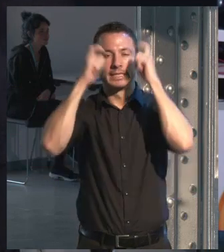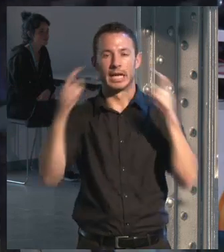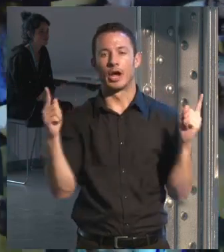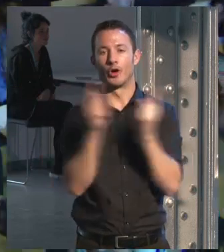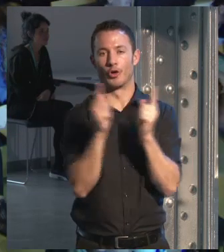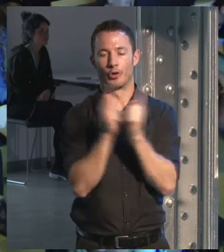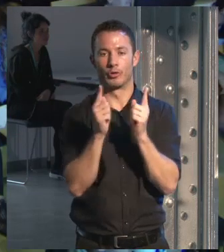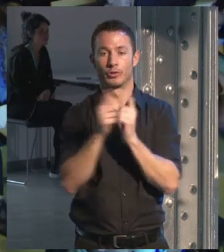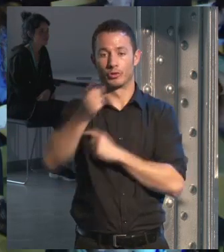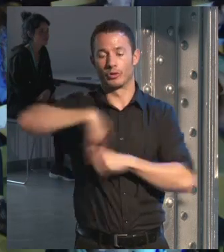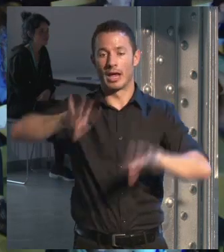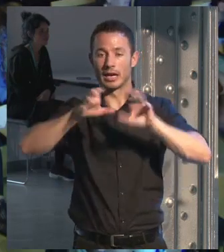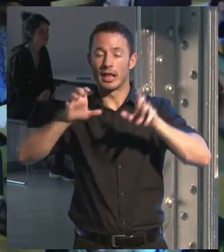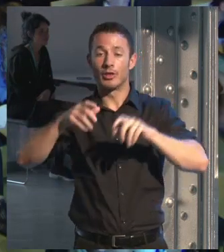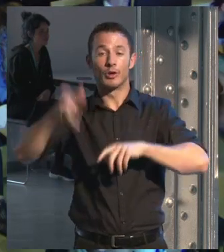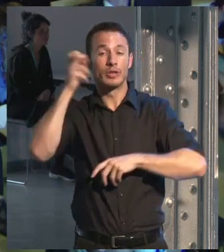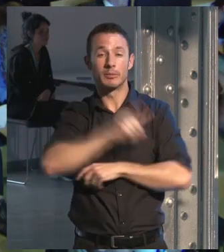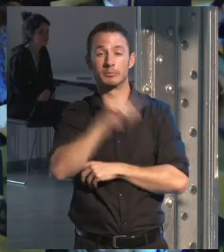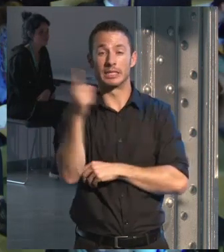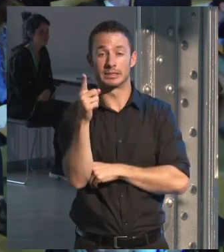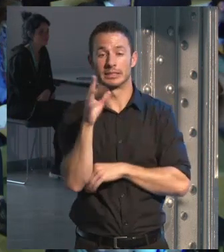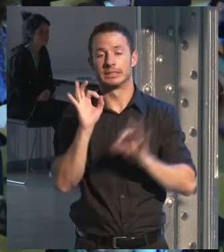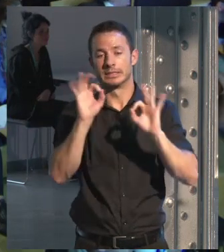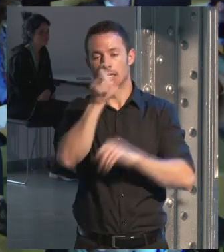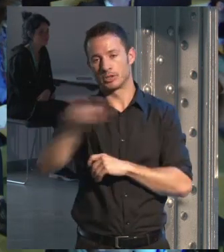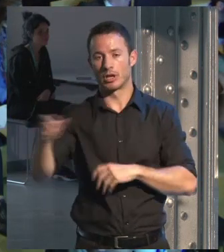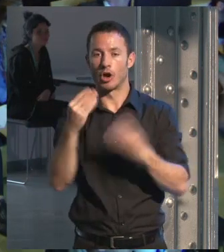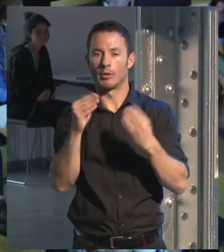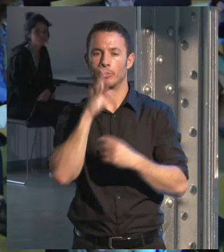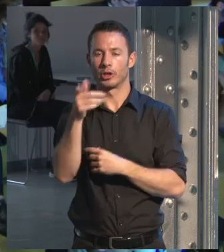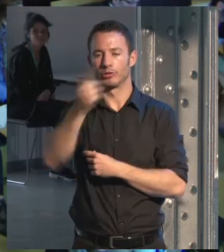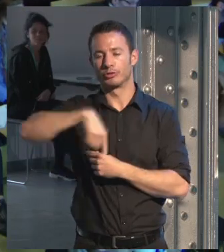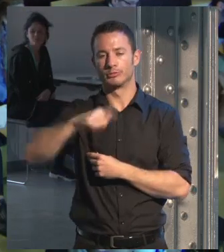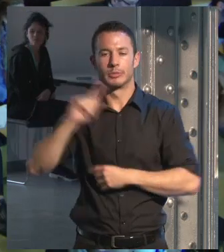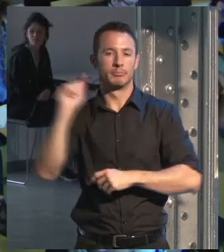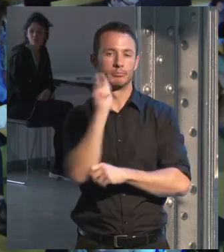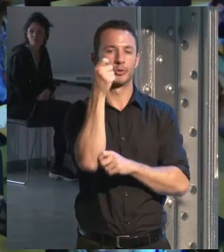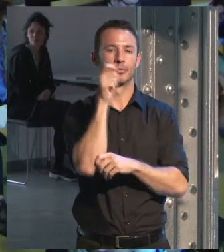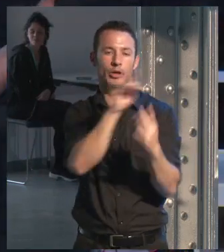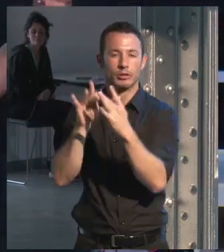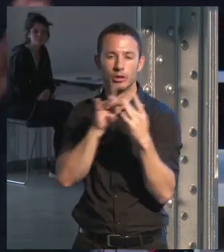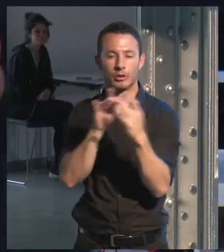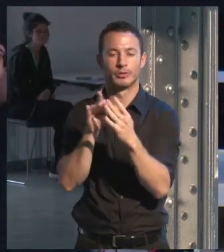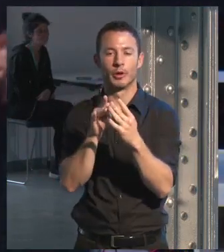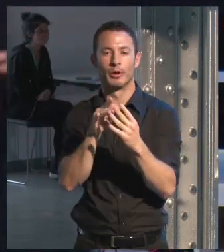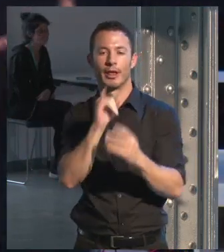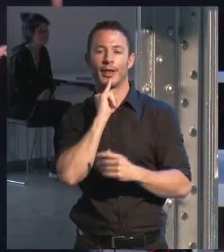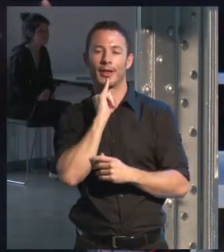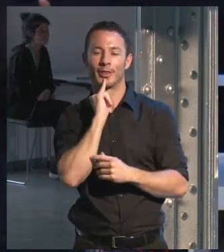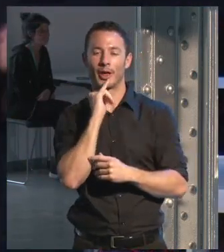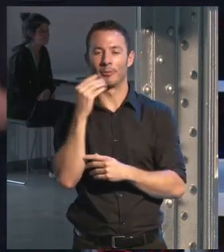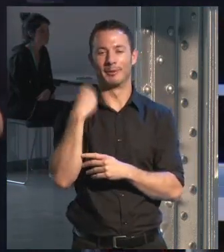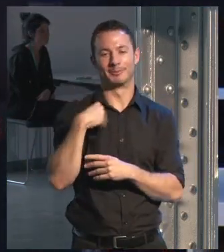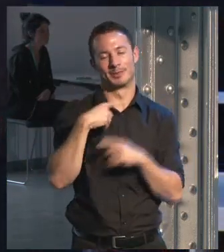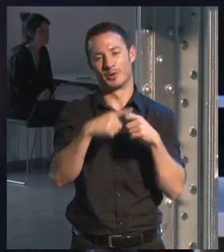y somos la radio más escuchada por los jóvenes porque hemos conseguido conectar con ellos, hemos conseguido hablarles en su idioma y hemos conectado